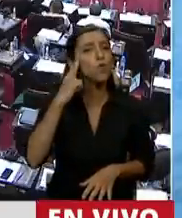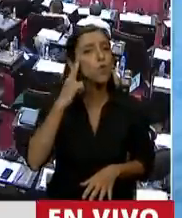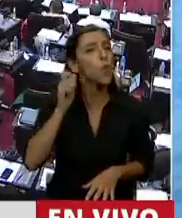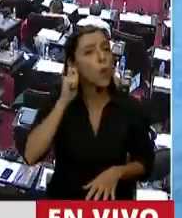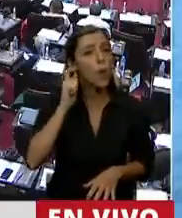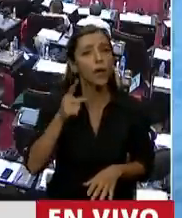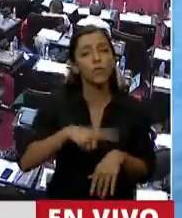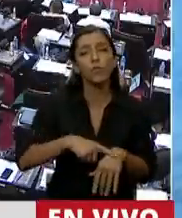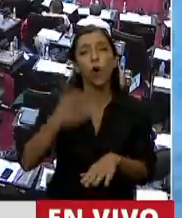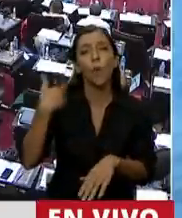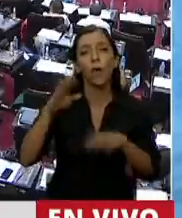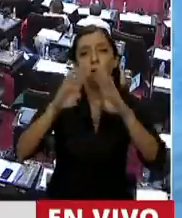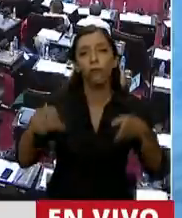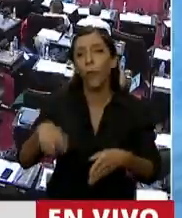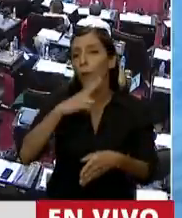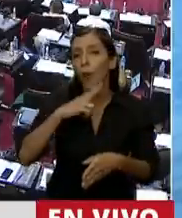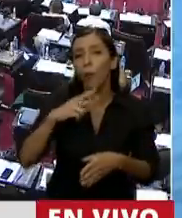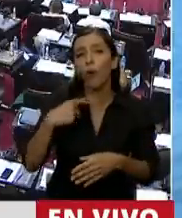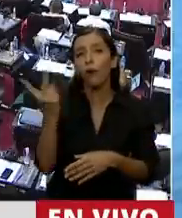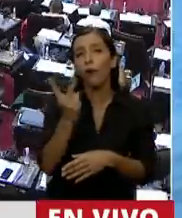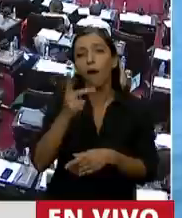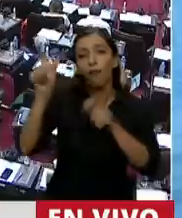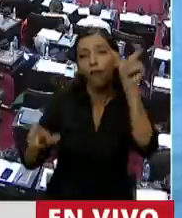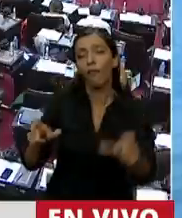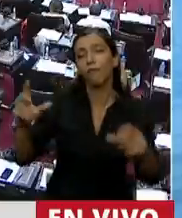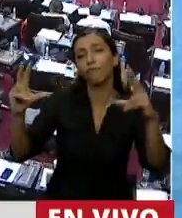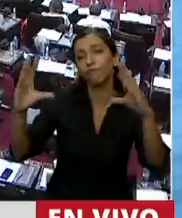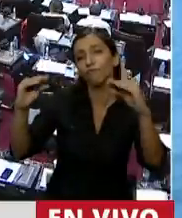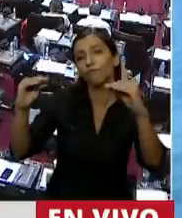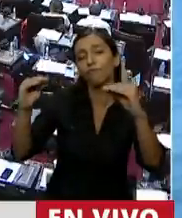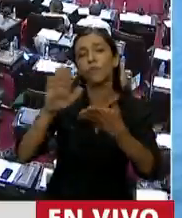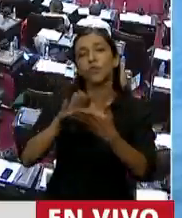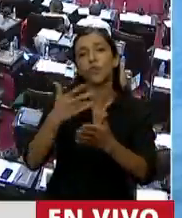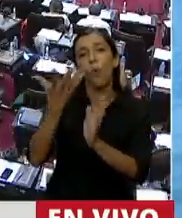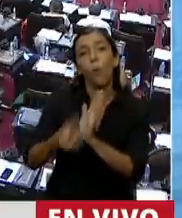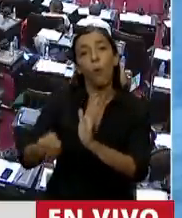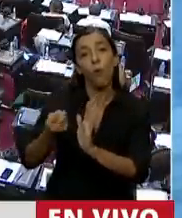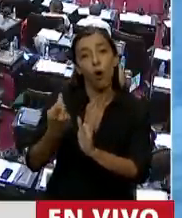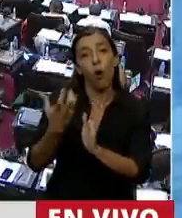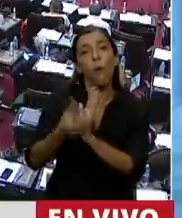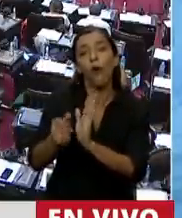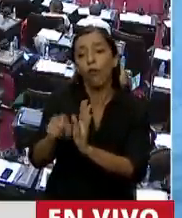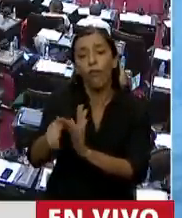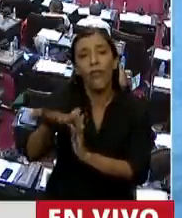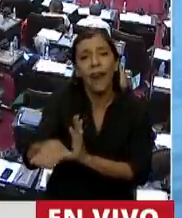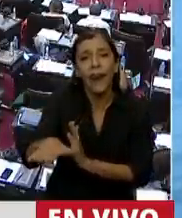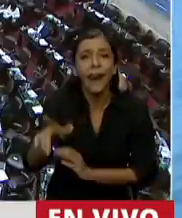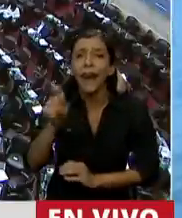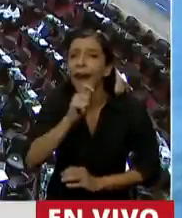la verdulería. Hablaban del aborto que se había hecho una niña, apenas más grande que